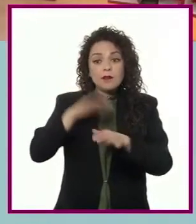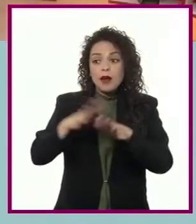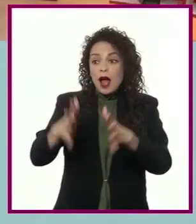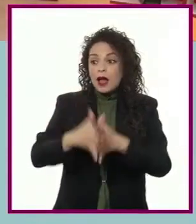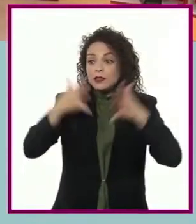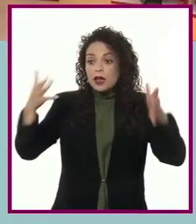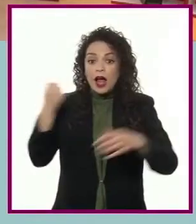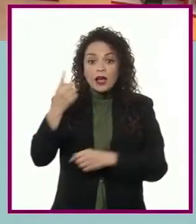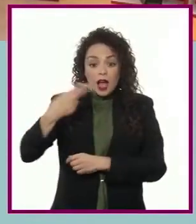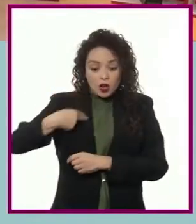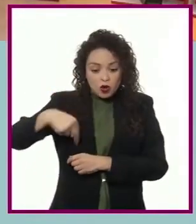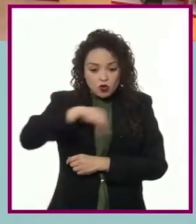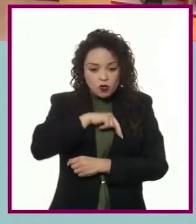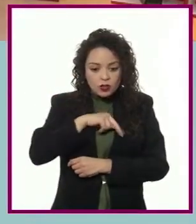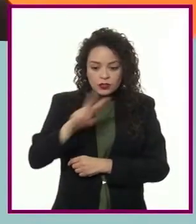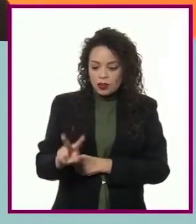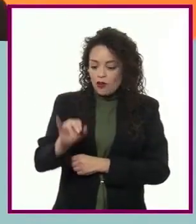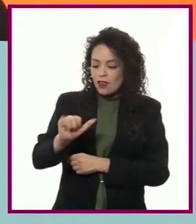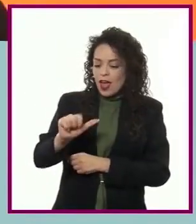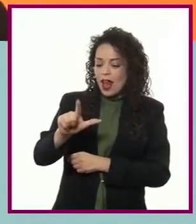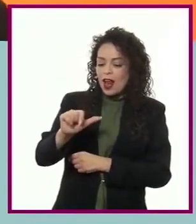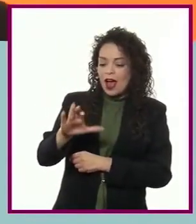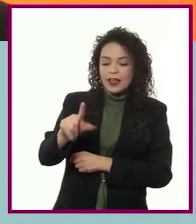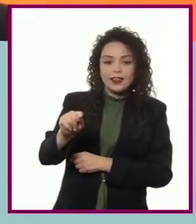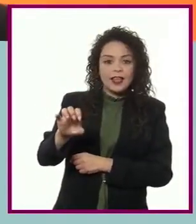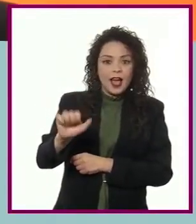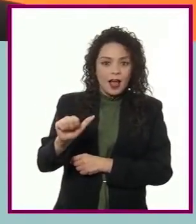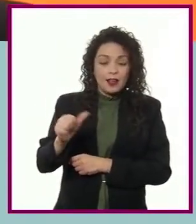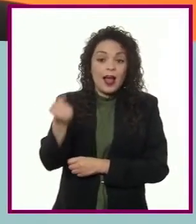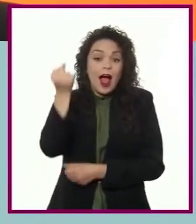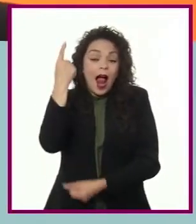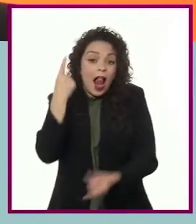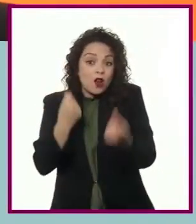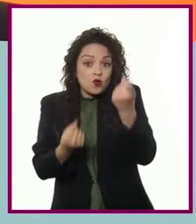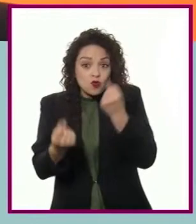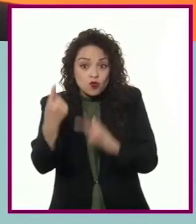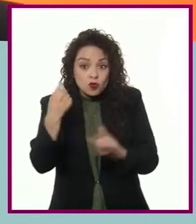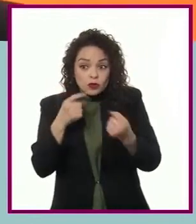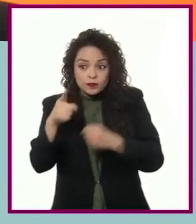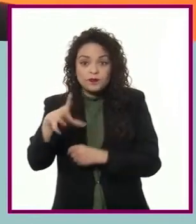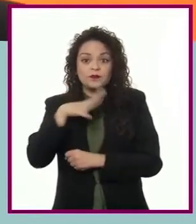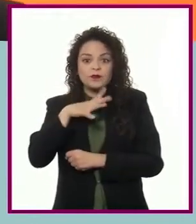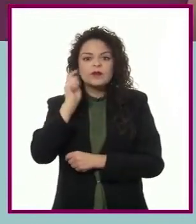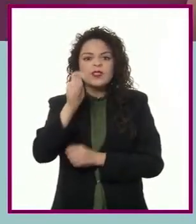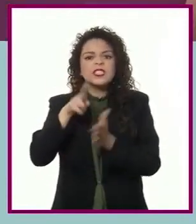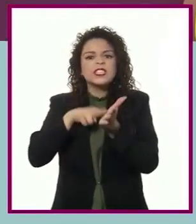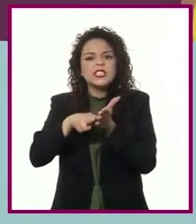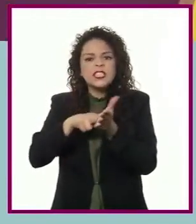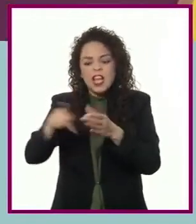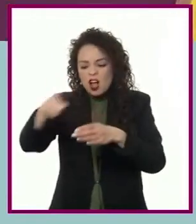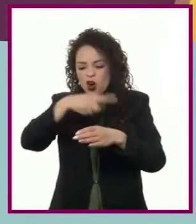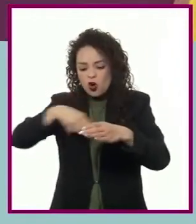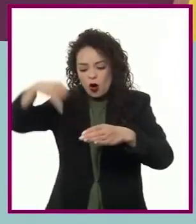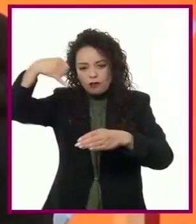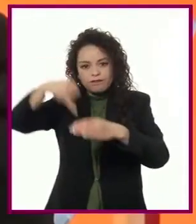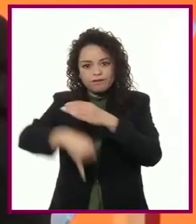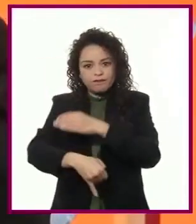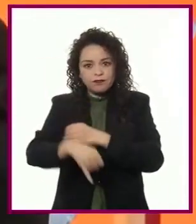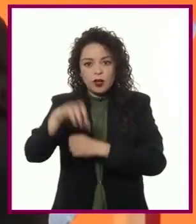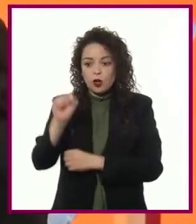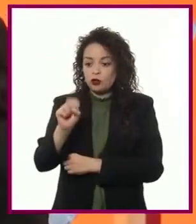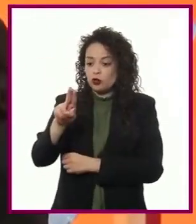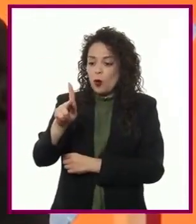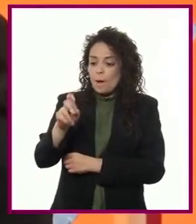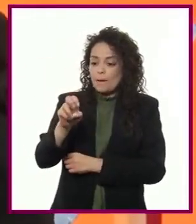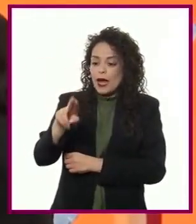nuestra galaxia, la Vía Láctea. Algunas de ellas contienen agujeros negros supermasivos con una